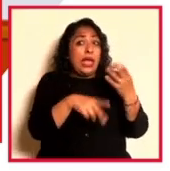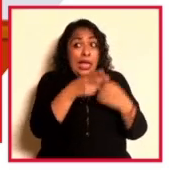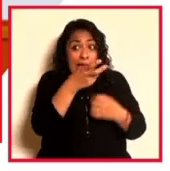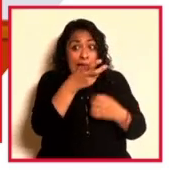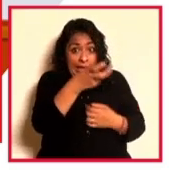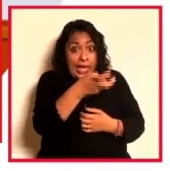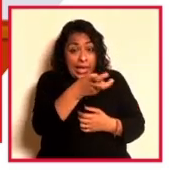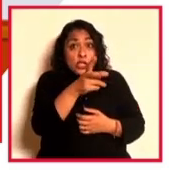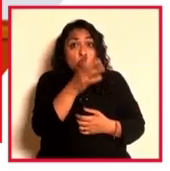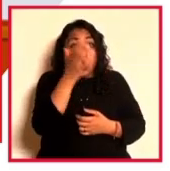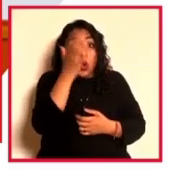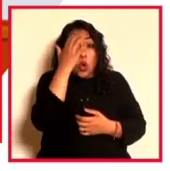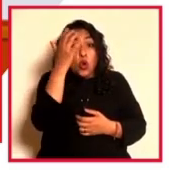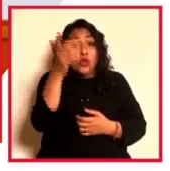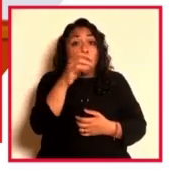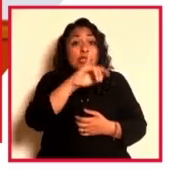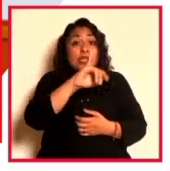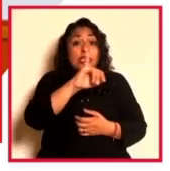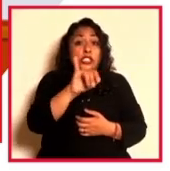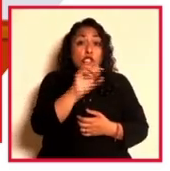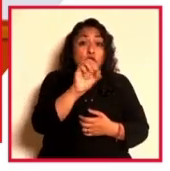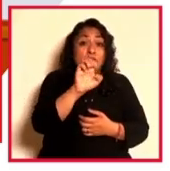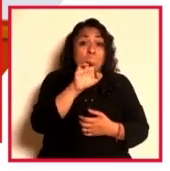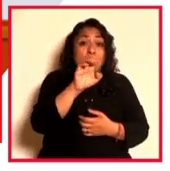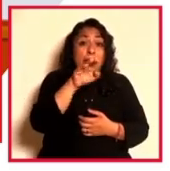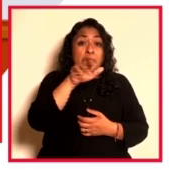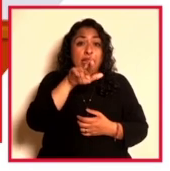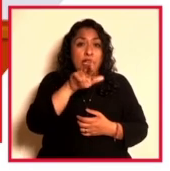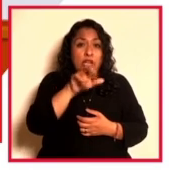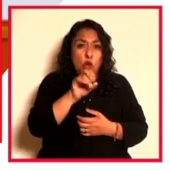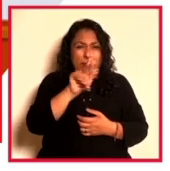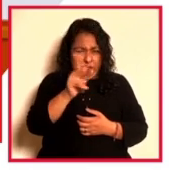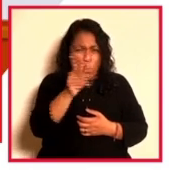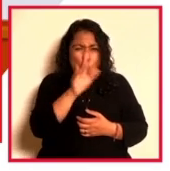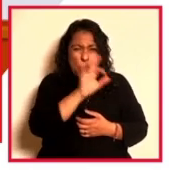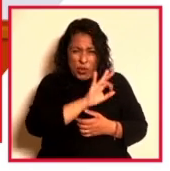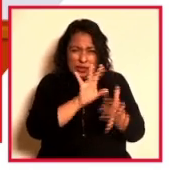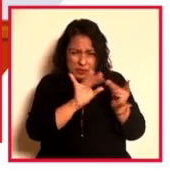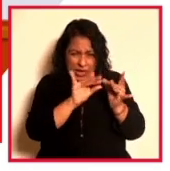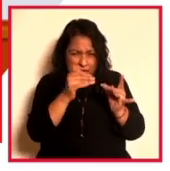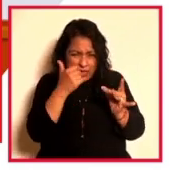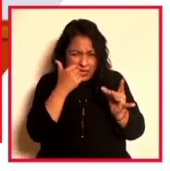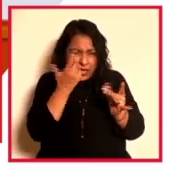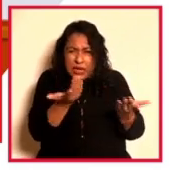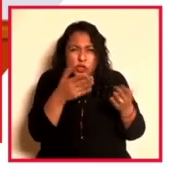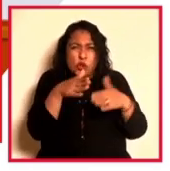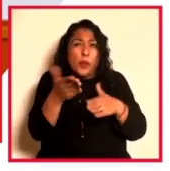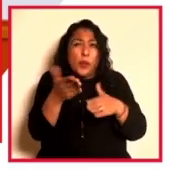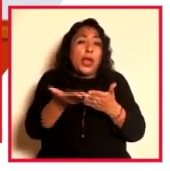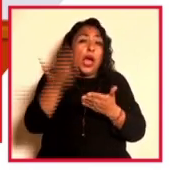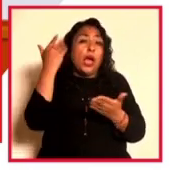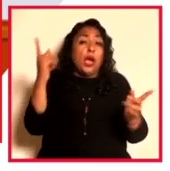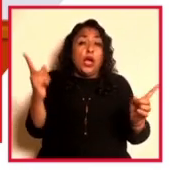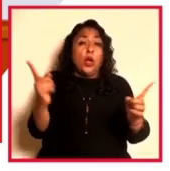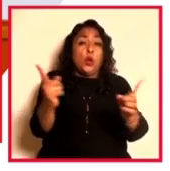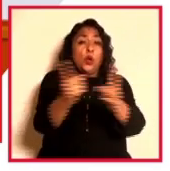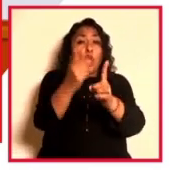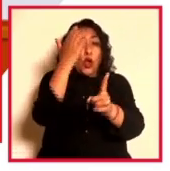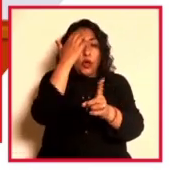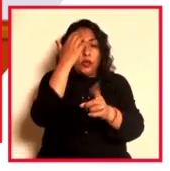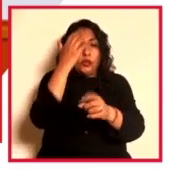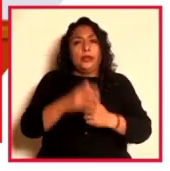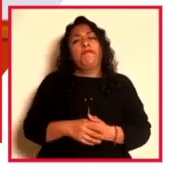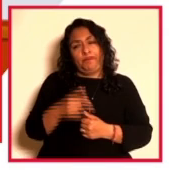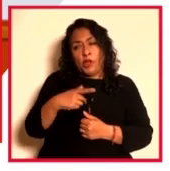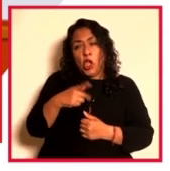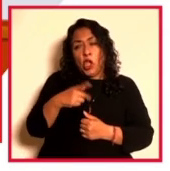conoces al maestro José Emilio Pacheco nos puedes platicar o nos quieres platicar algo de de de aquel encuentro tengo que decir que